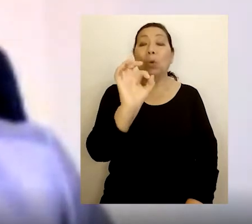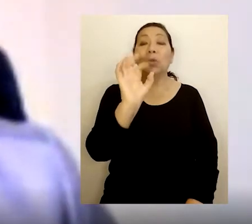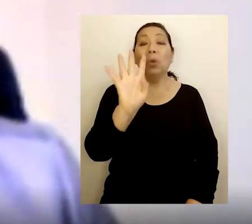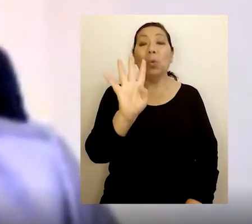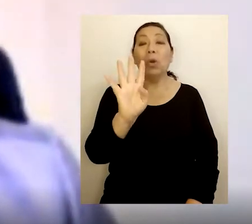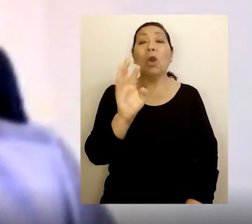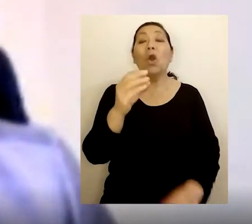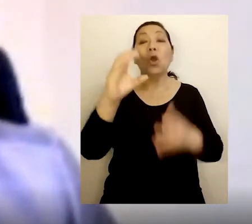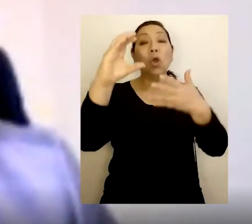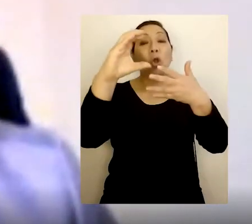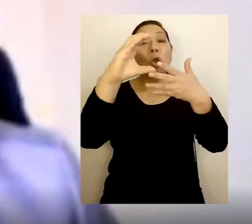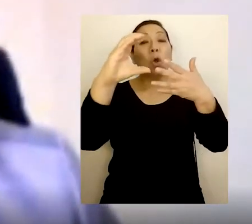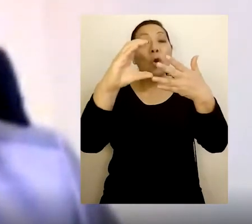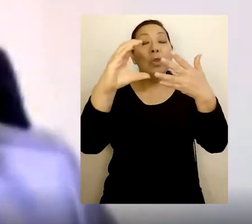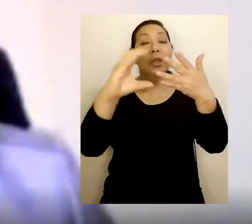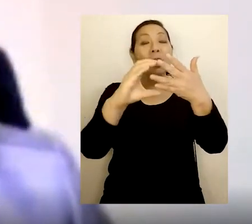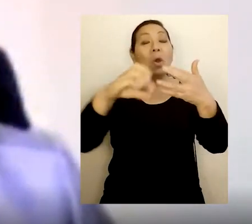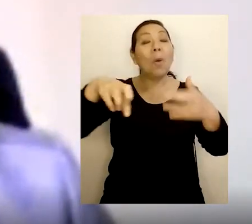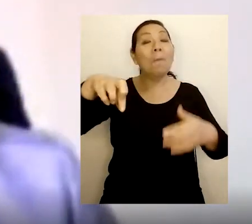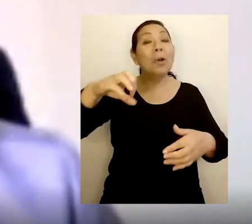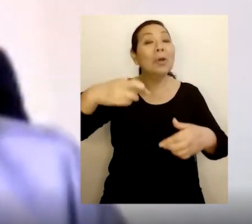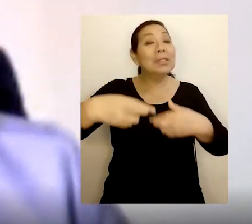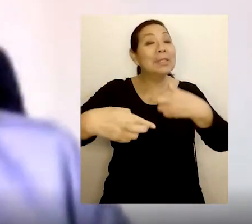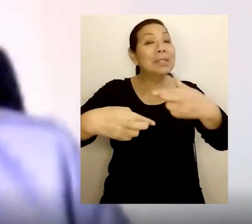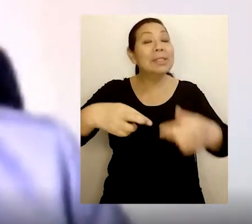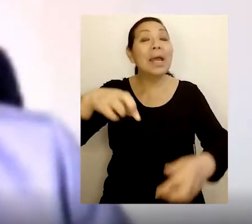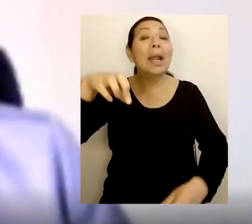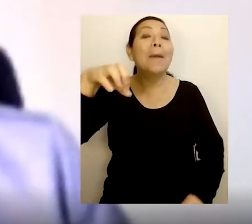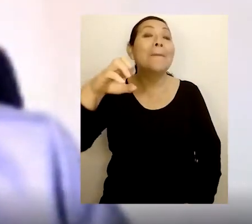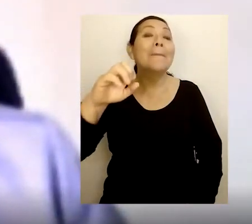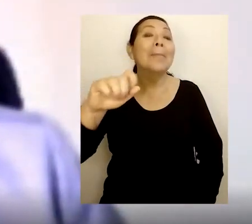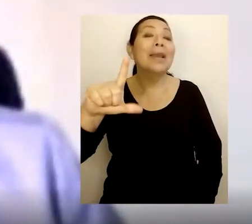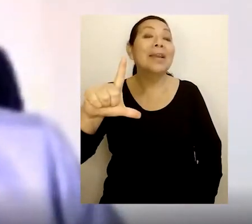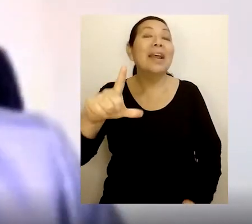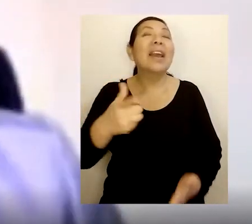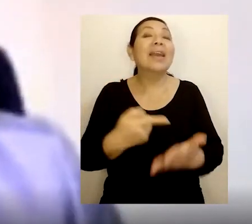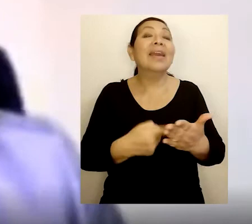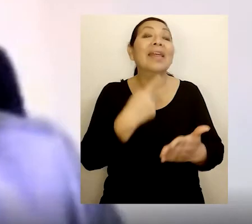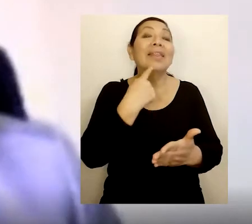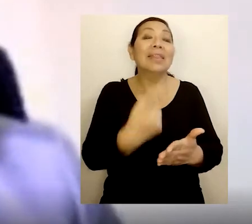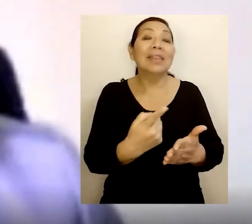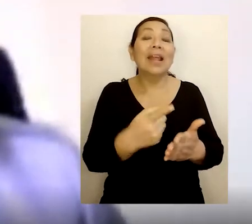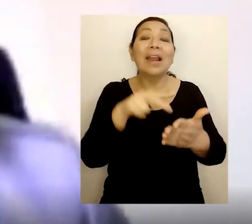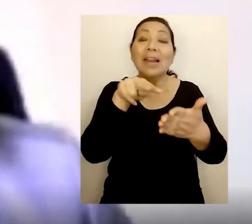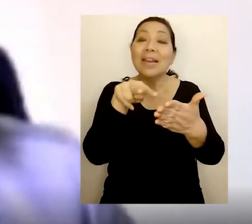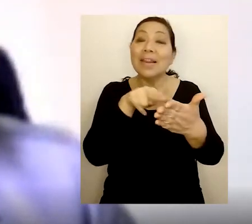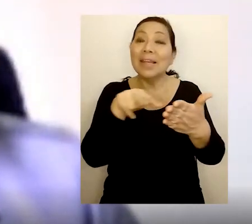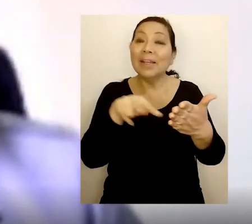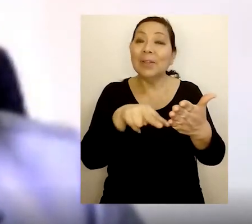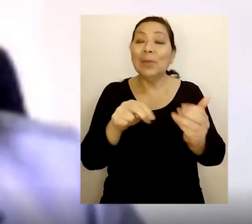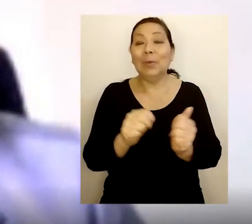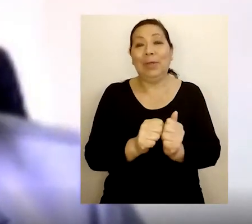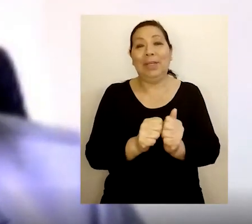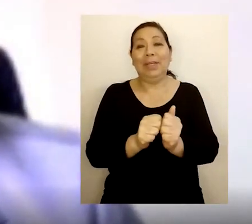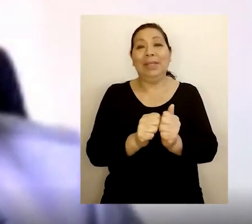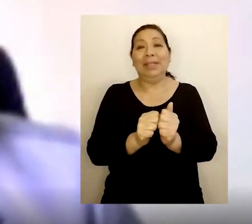425.4 del Código Procesal Penal, que establece la lectura de sentencia